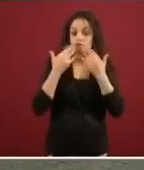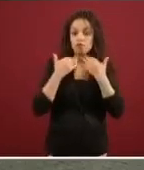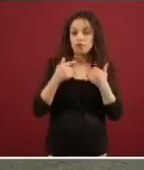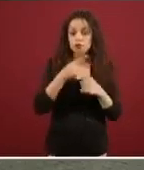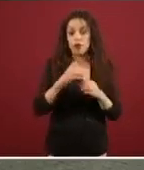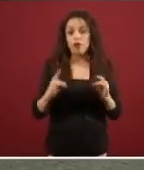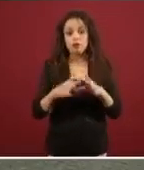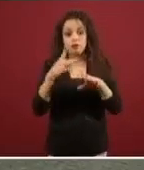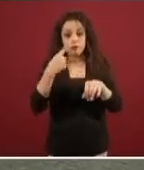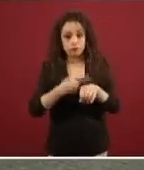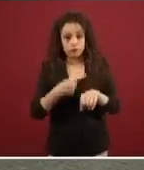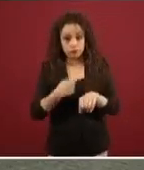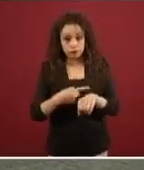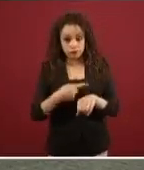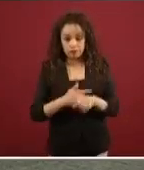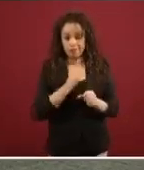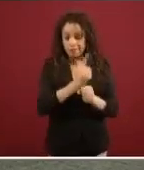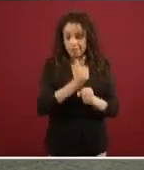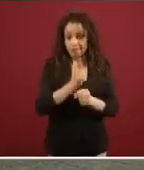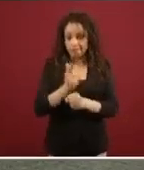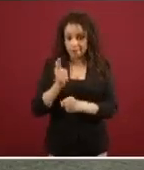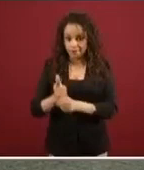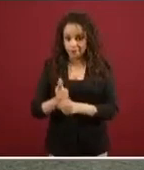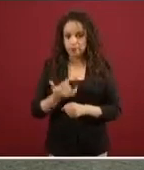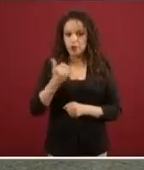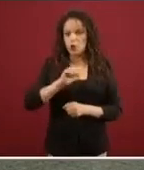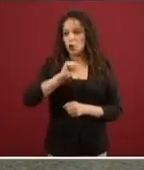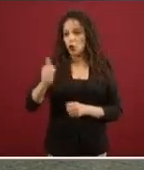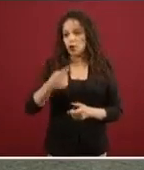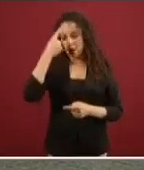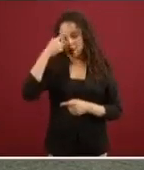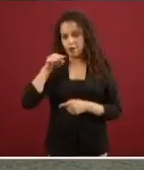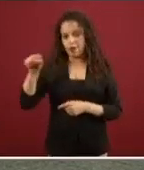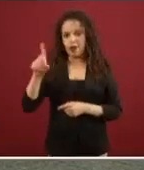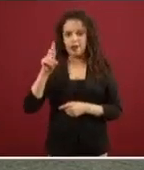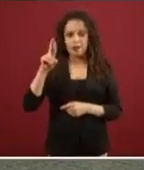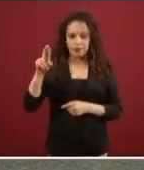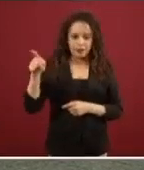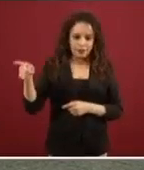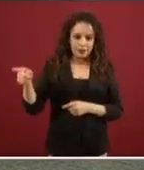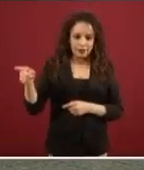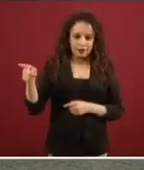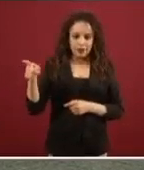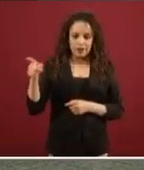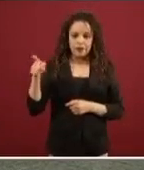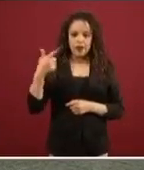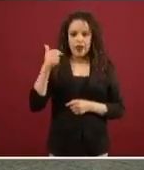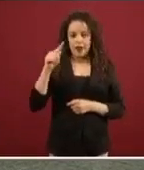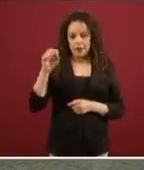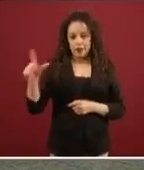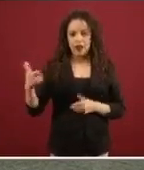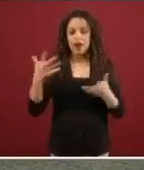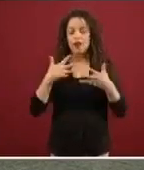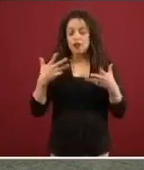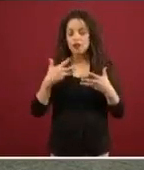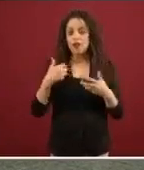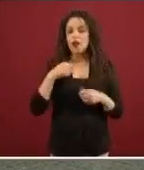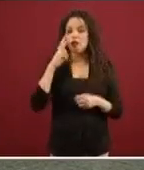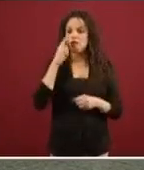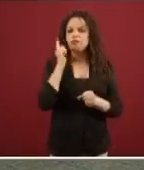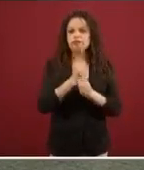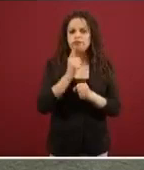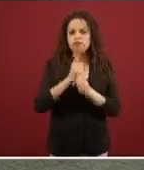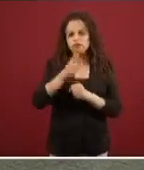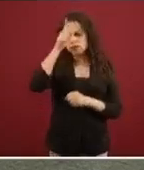dos preguntas para usted, doctor. Me ha tocado presenciar desafortunadamente actos de agresión contra médicos. ¿A